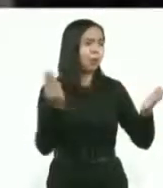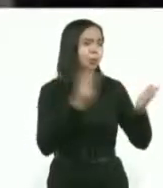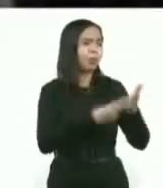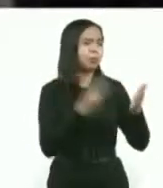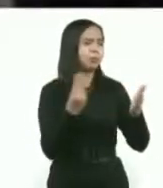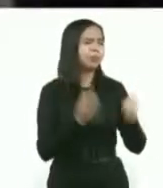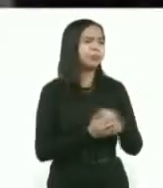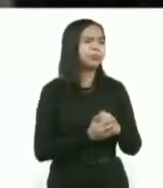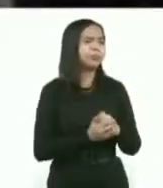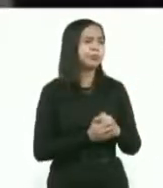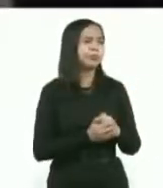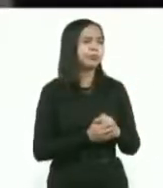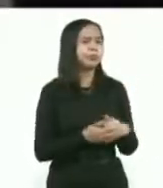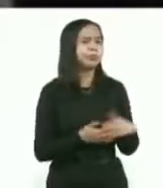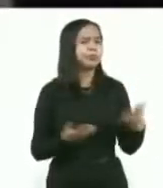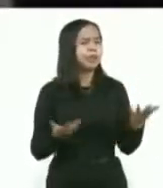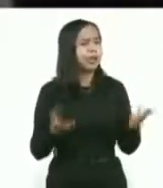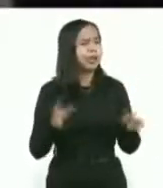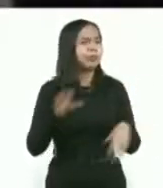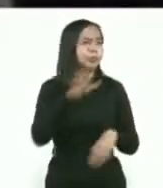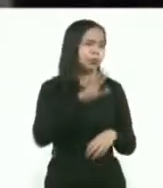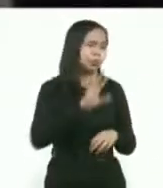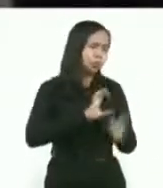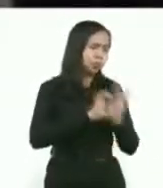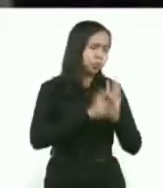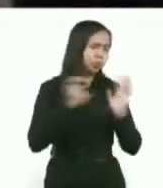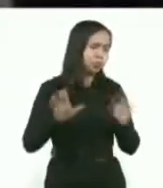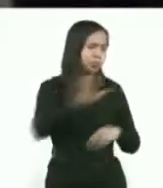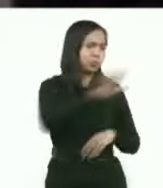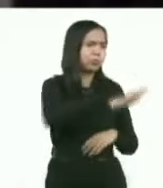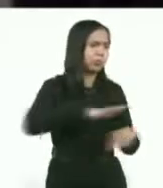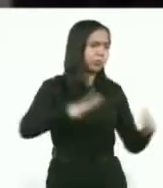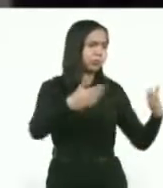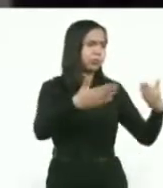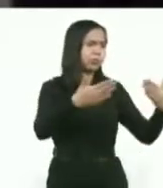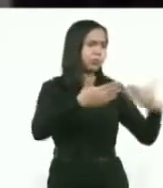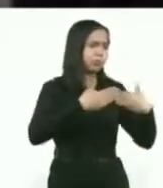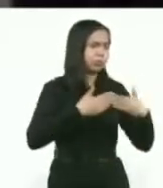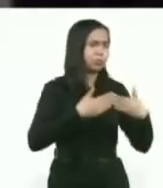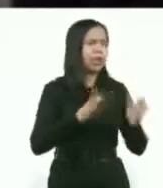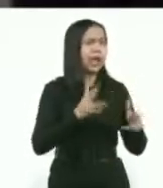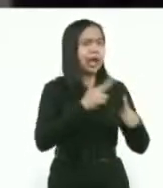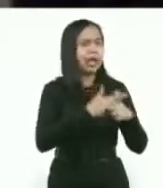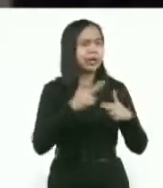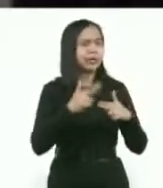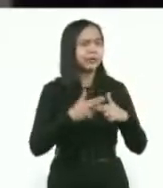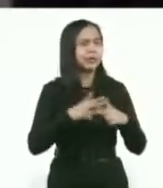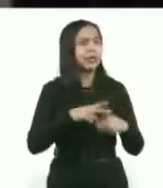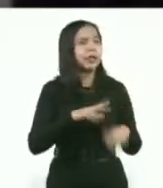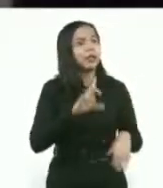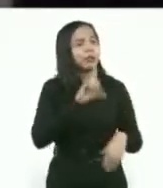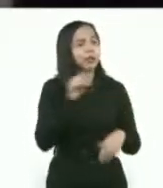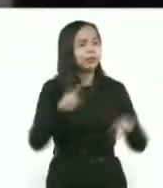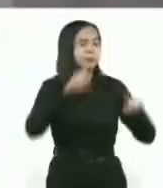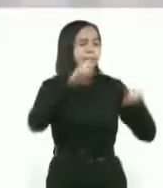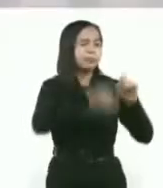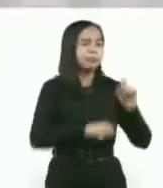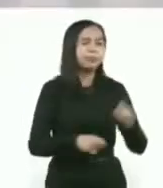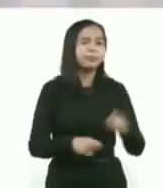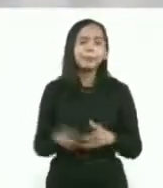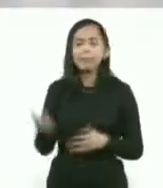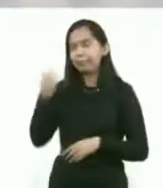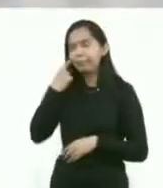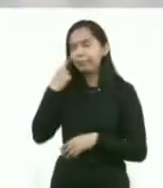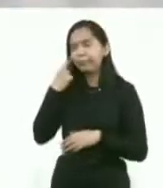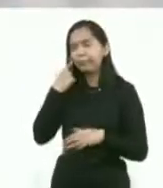este tipo, desde la inmovilización de la gasolinería hasta en su momento el sacarlas ya de